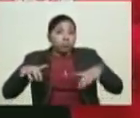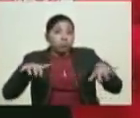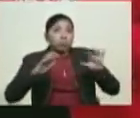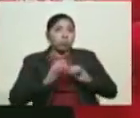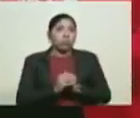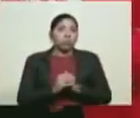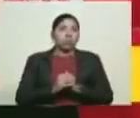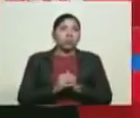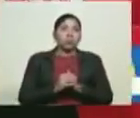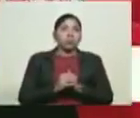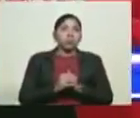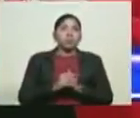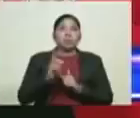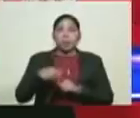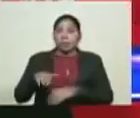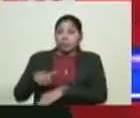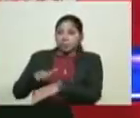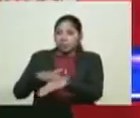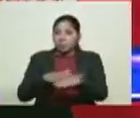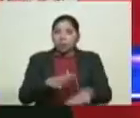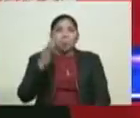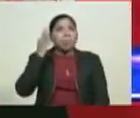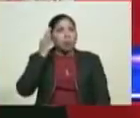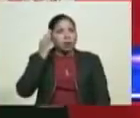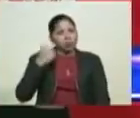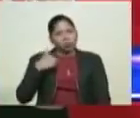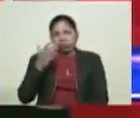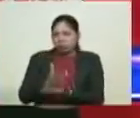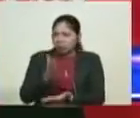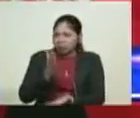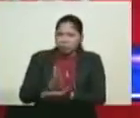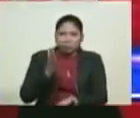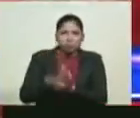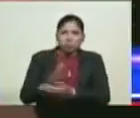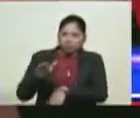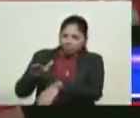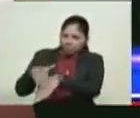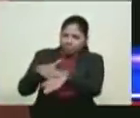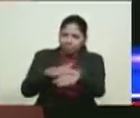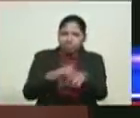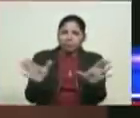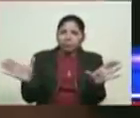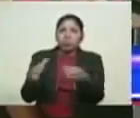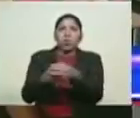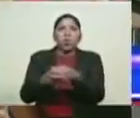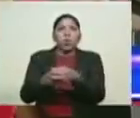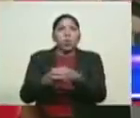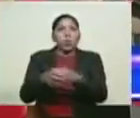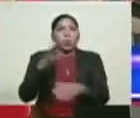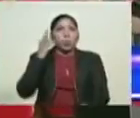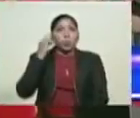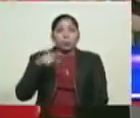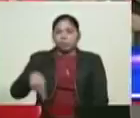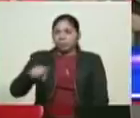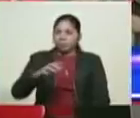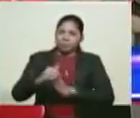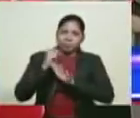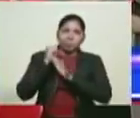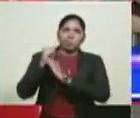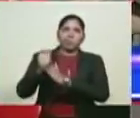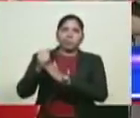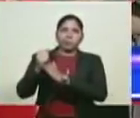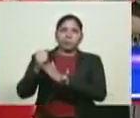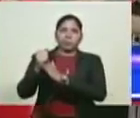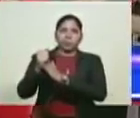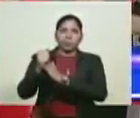familia. El llamado a las mujeres, siempre le hago un llamado a las mujeres, porque las mujeres deciden, las mujeres llevan la batuta, las